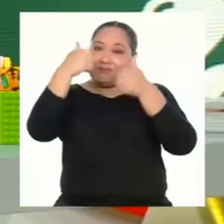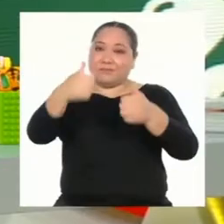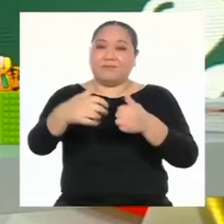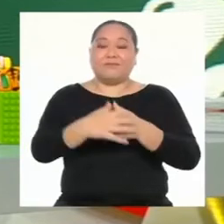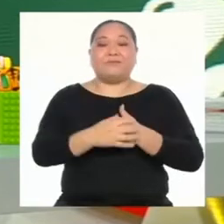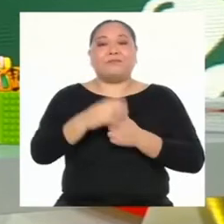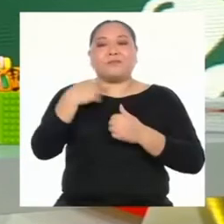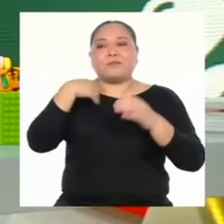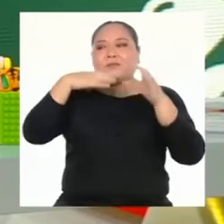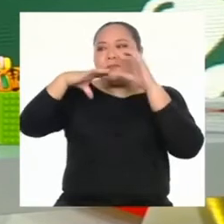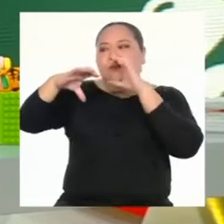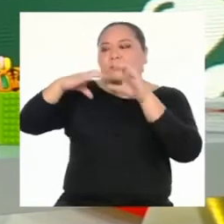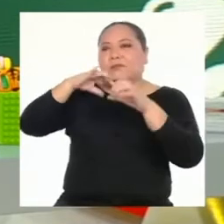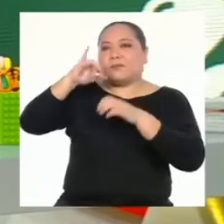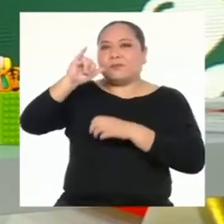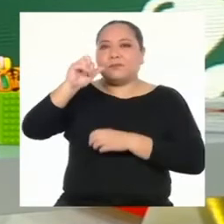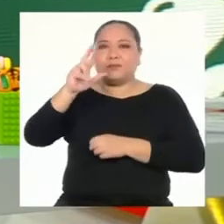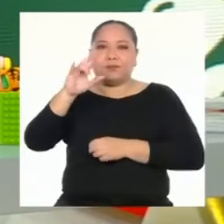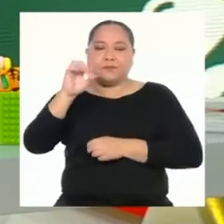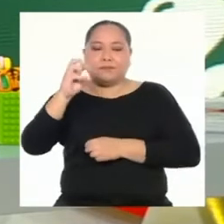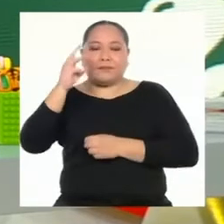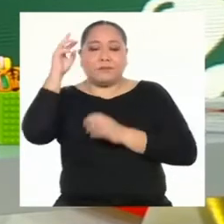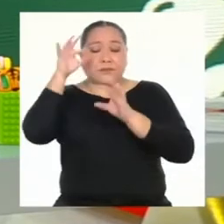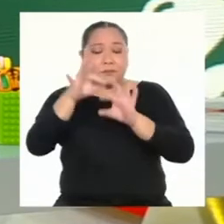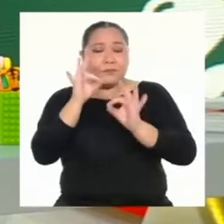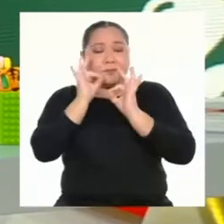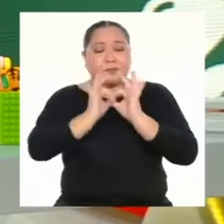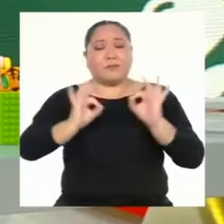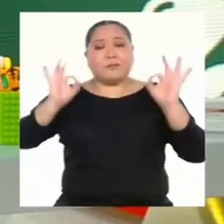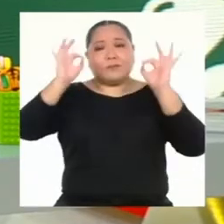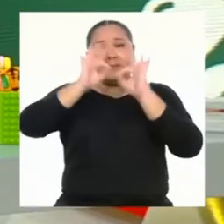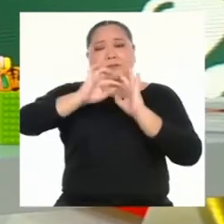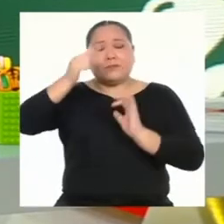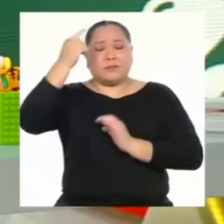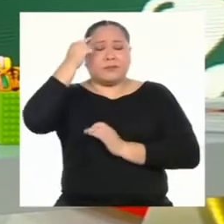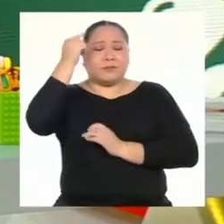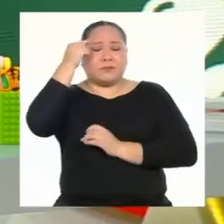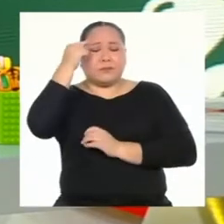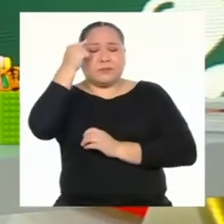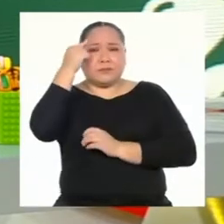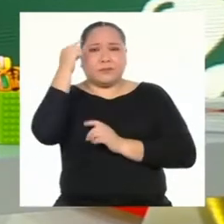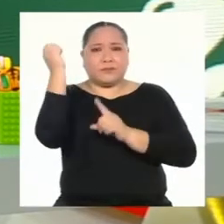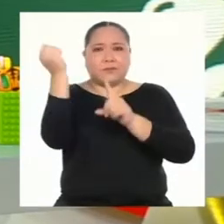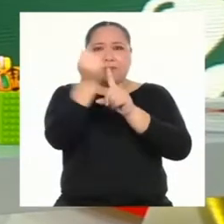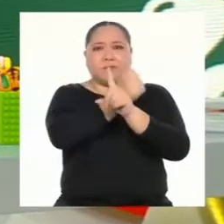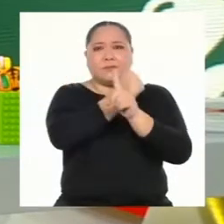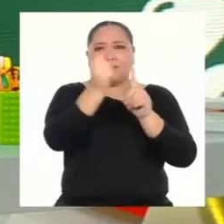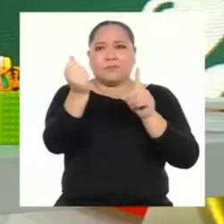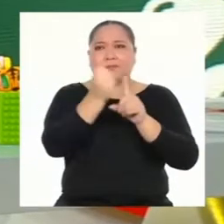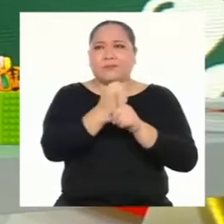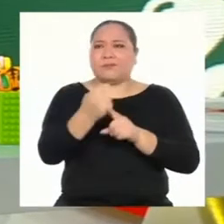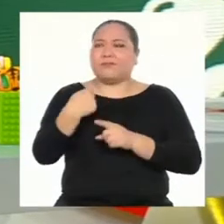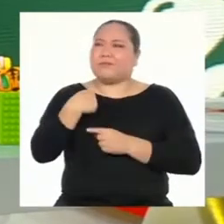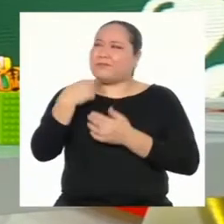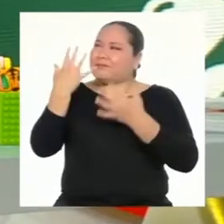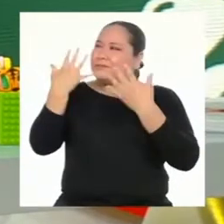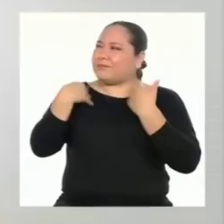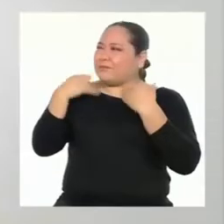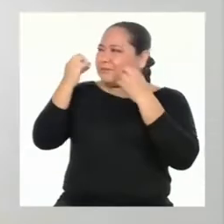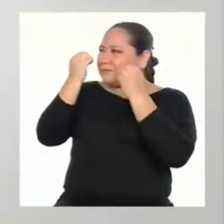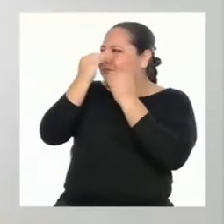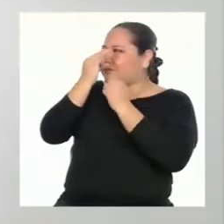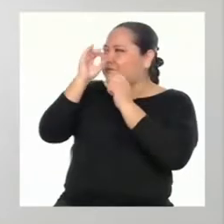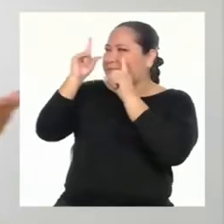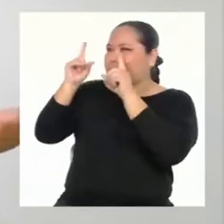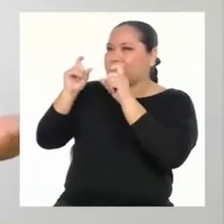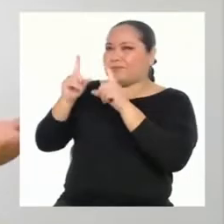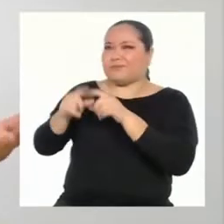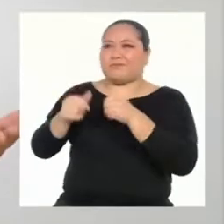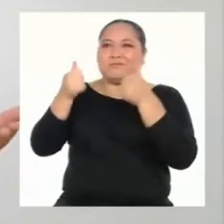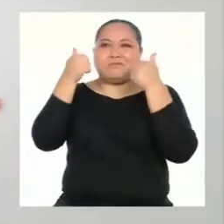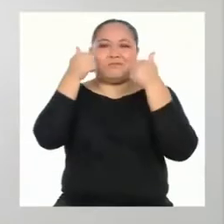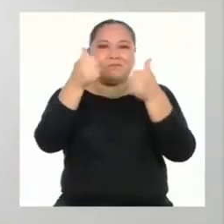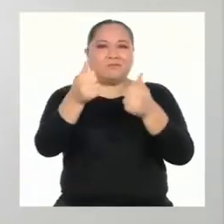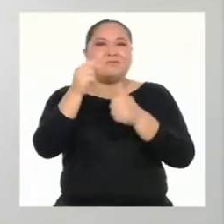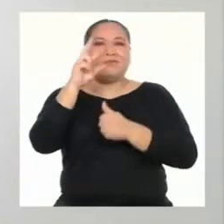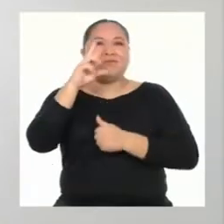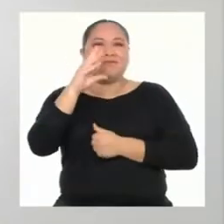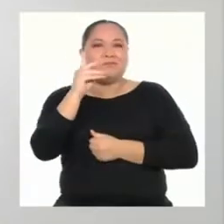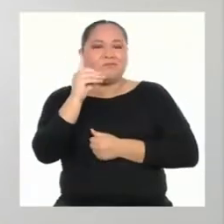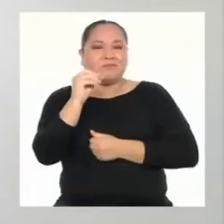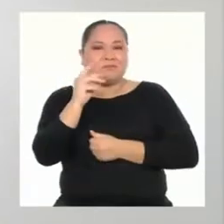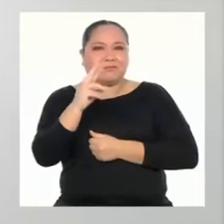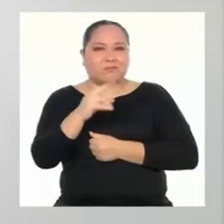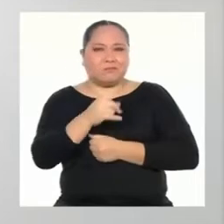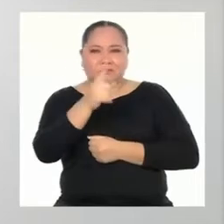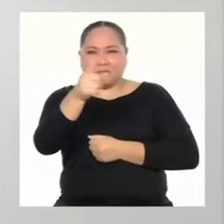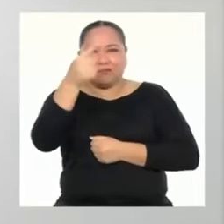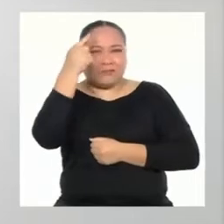bien. Conversaba con Yaremis de lo importante que es generar conciencia sobre la violencia y tengo algunas preguntas. Excelente,